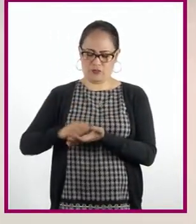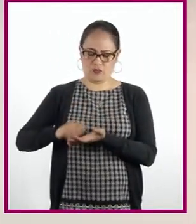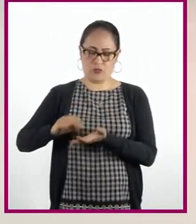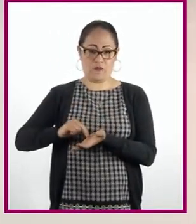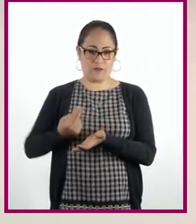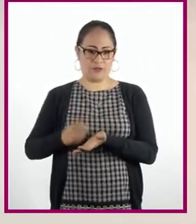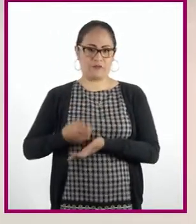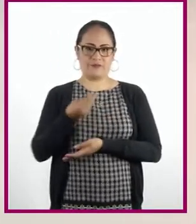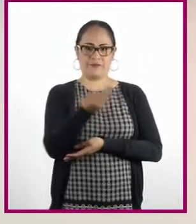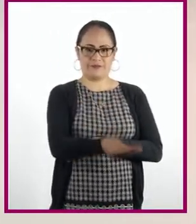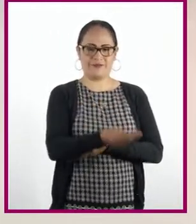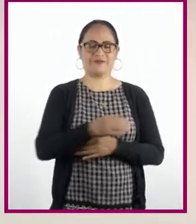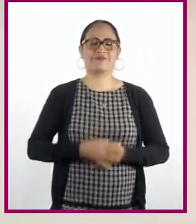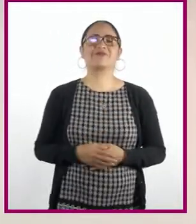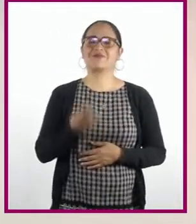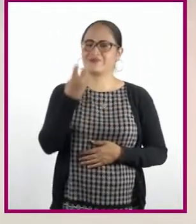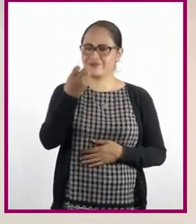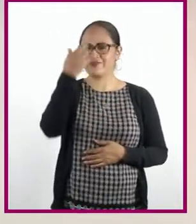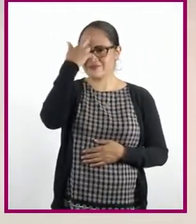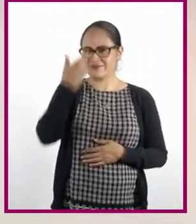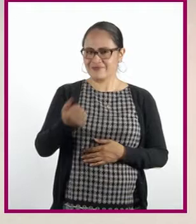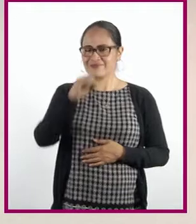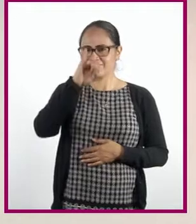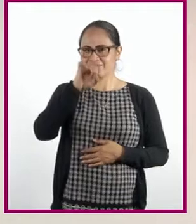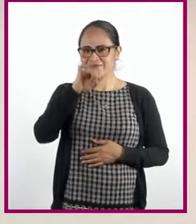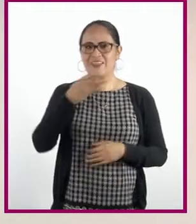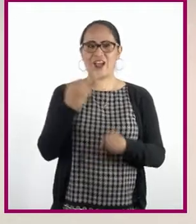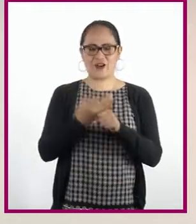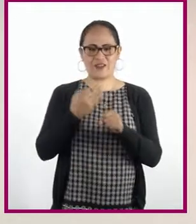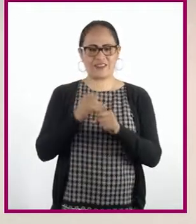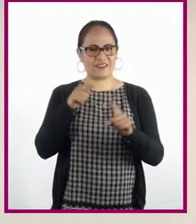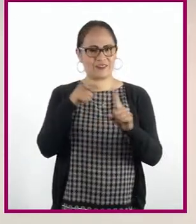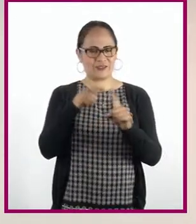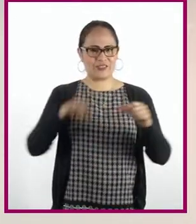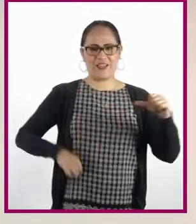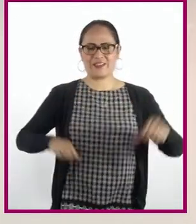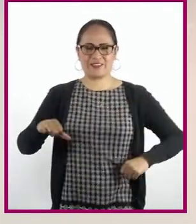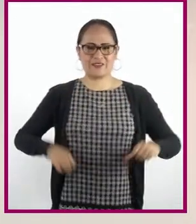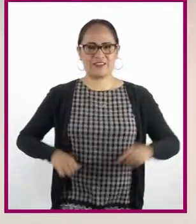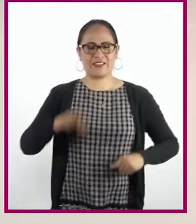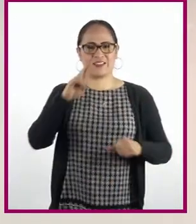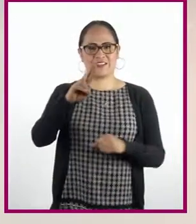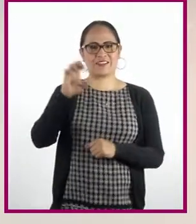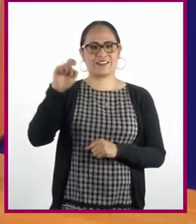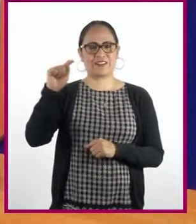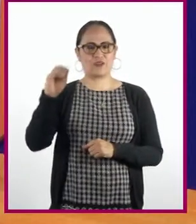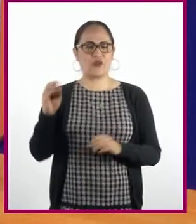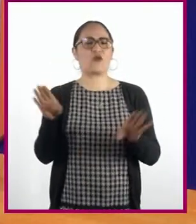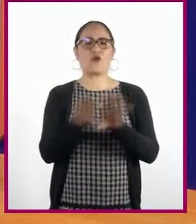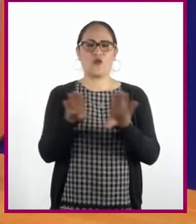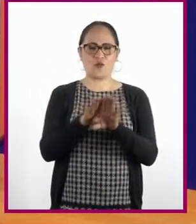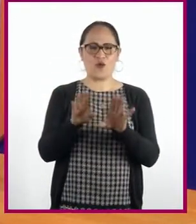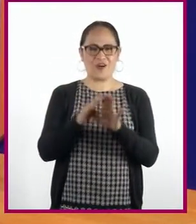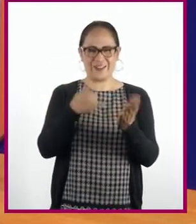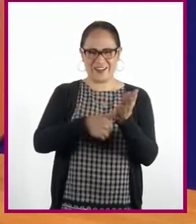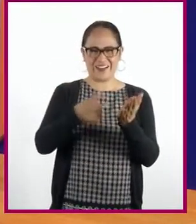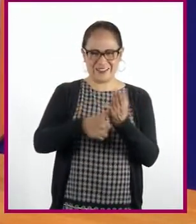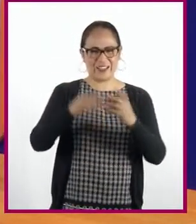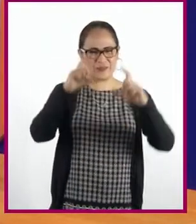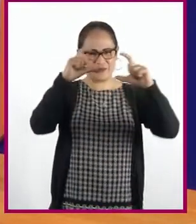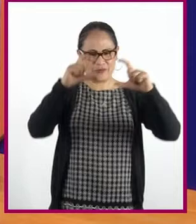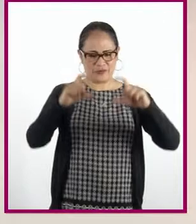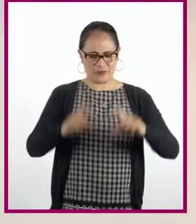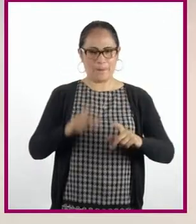mucha razón. Y ahora vamos a realizar un reto sobre los elementos que integran las cartas. Pero antes,